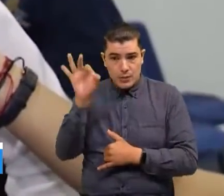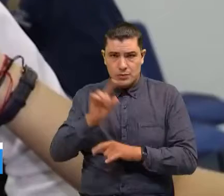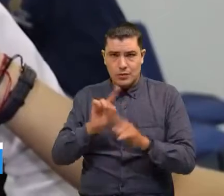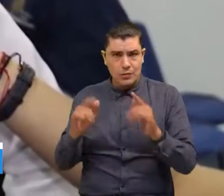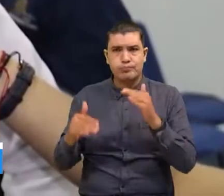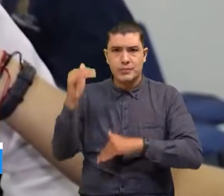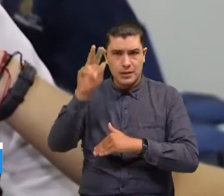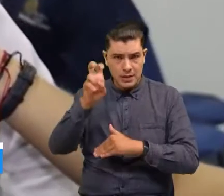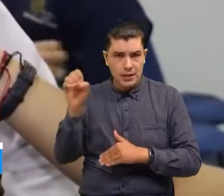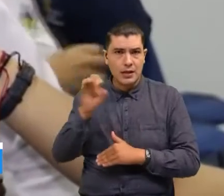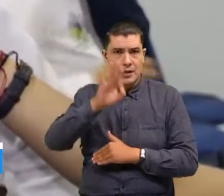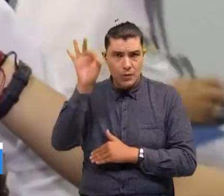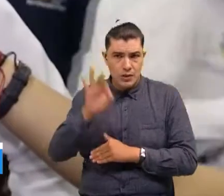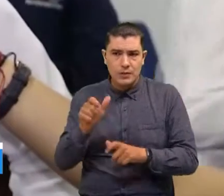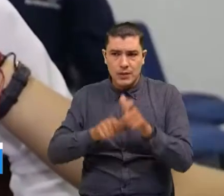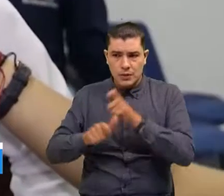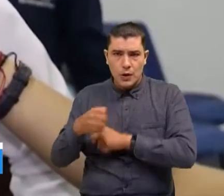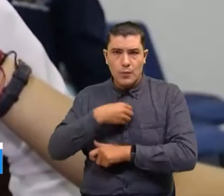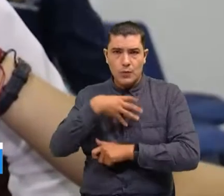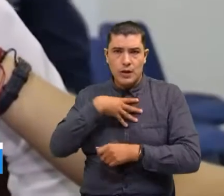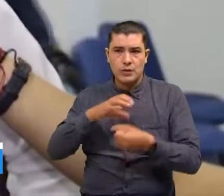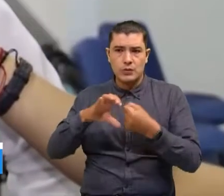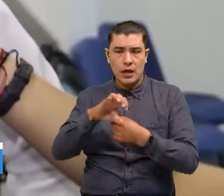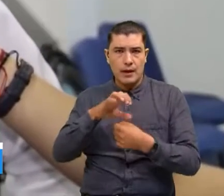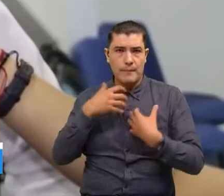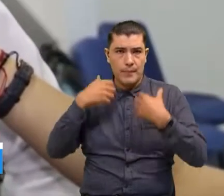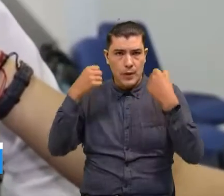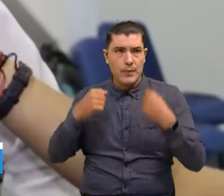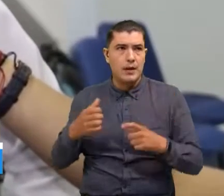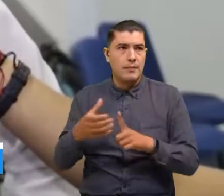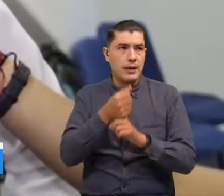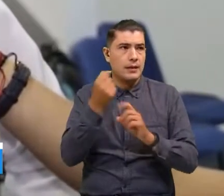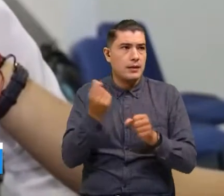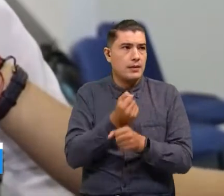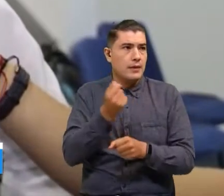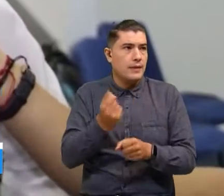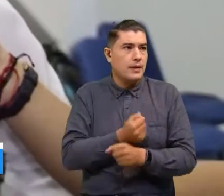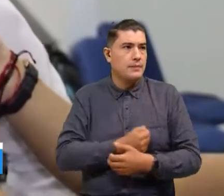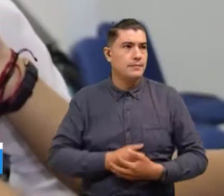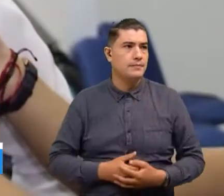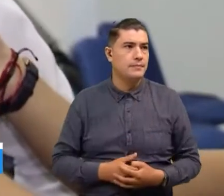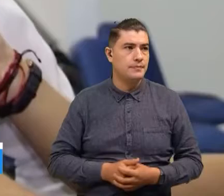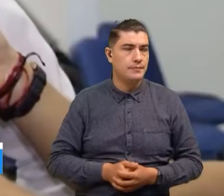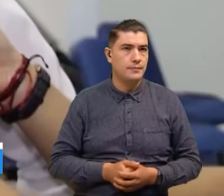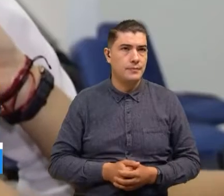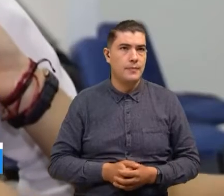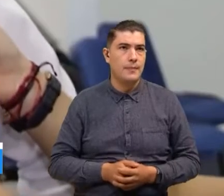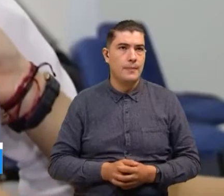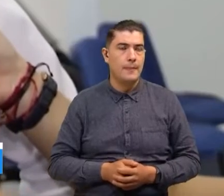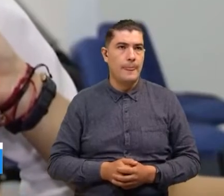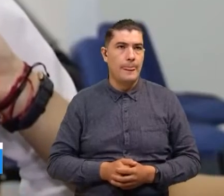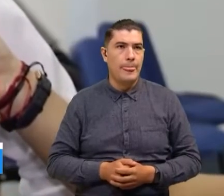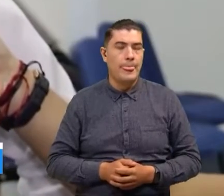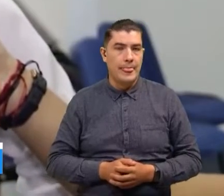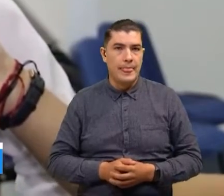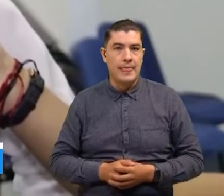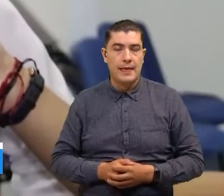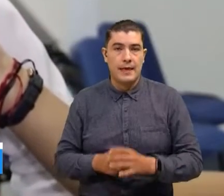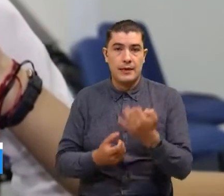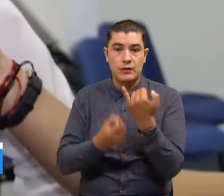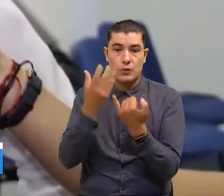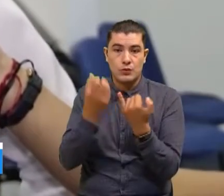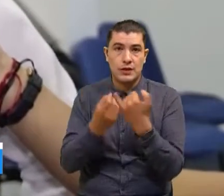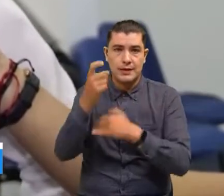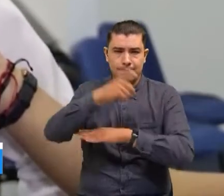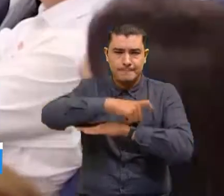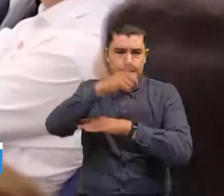enfrentar varias situaciones que estamos viviendo alrededor de la industria del petróleo. Una muy importante es la inclusión de